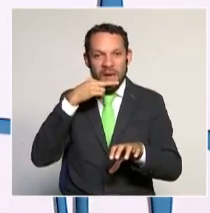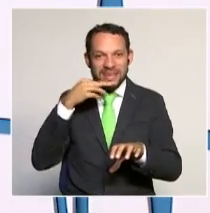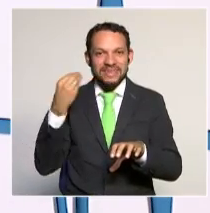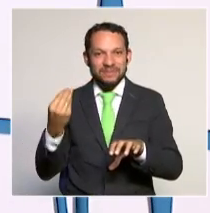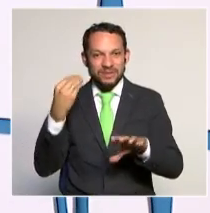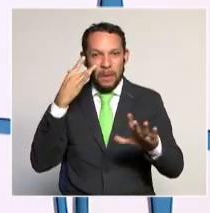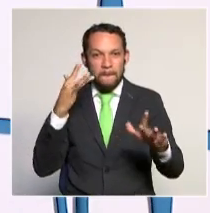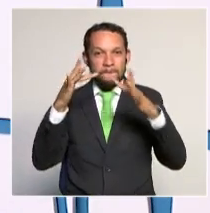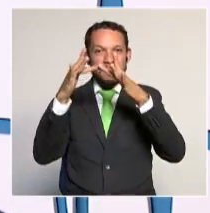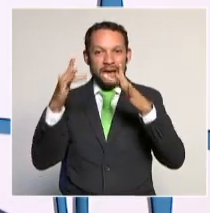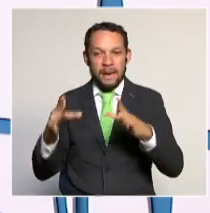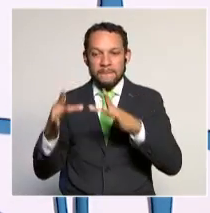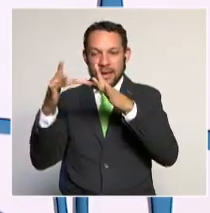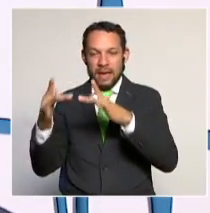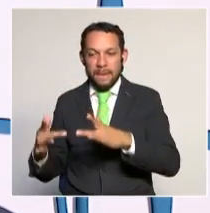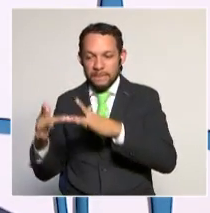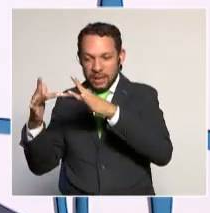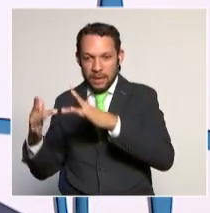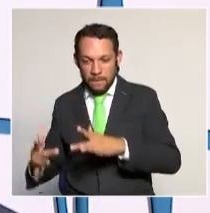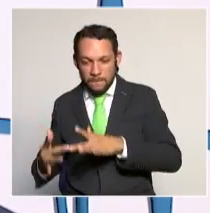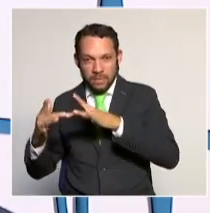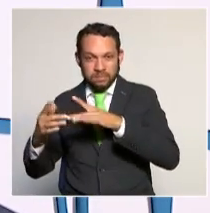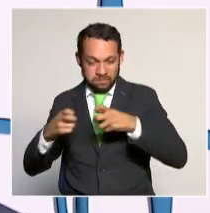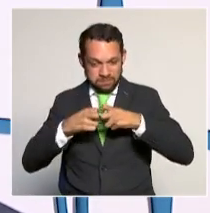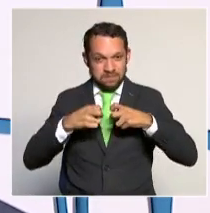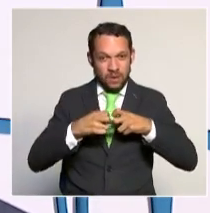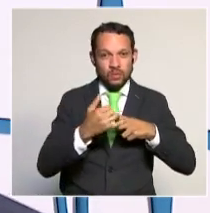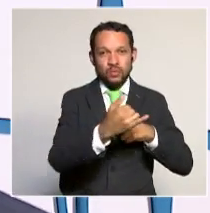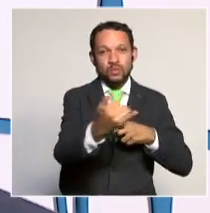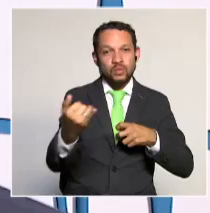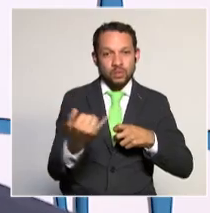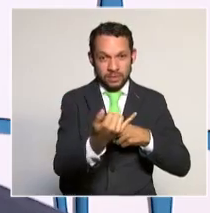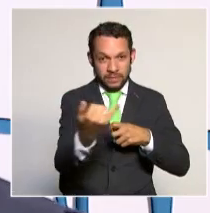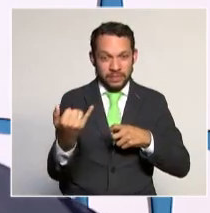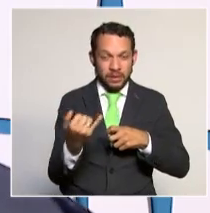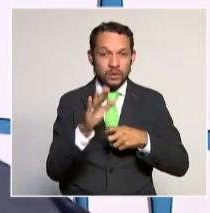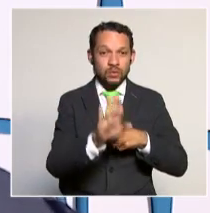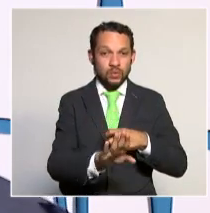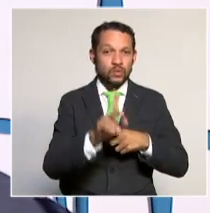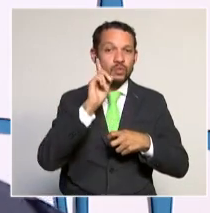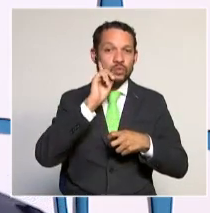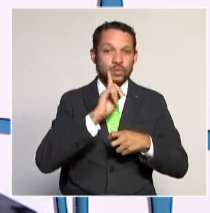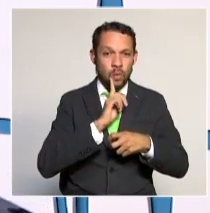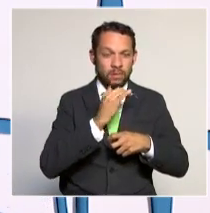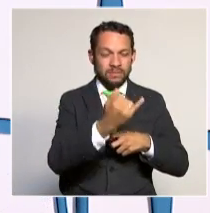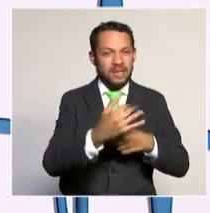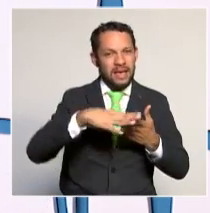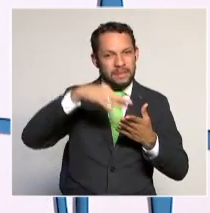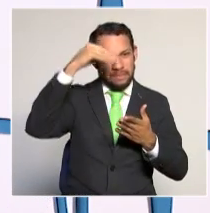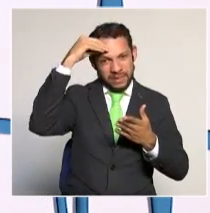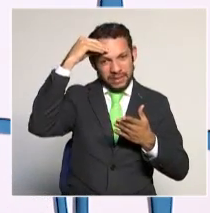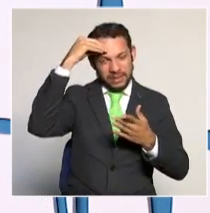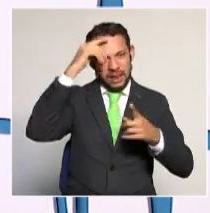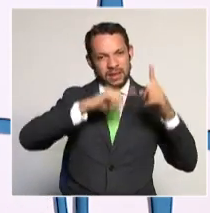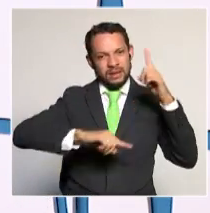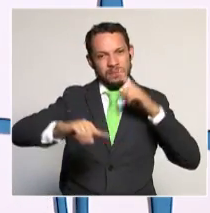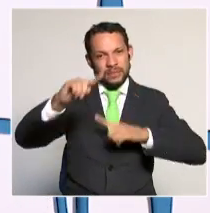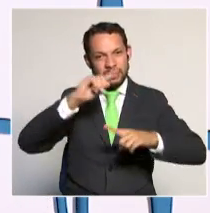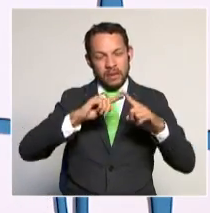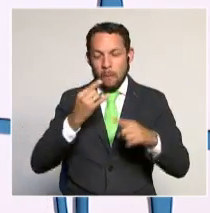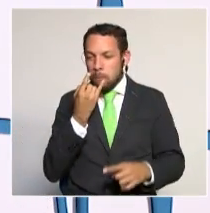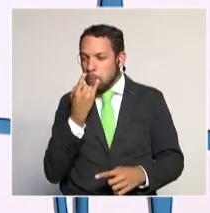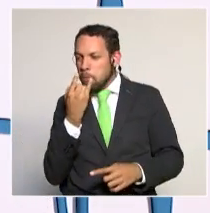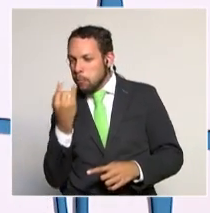de conexiones para él poder estar contándoles a quienes tienen estas limitaciones y es algo